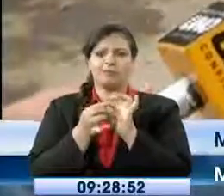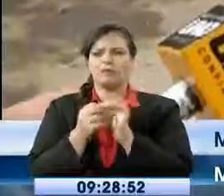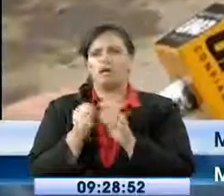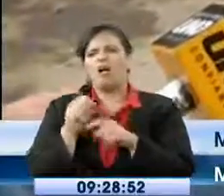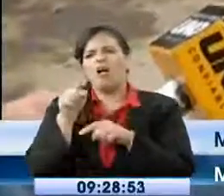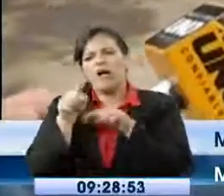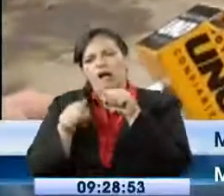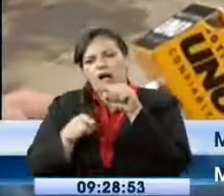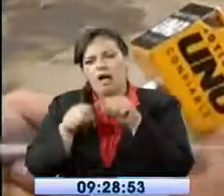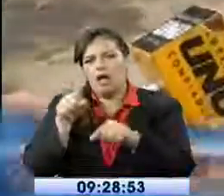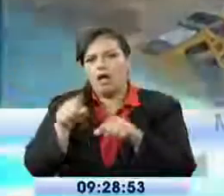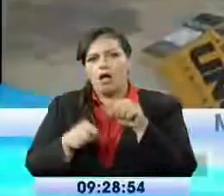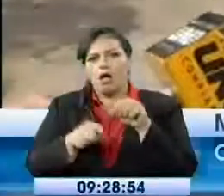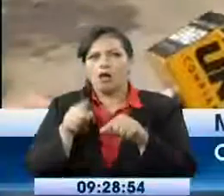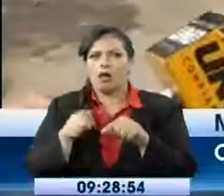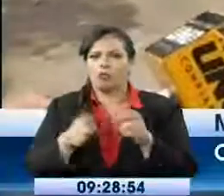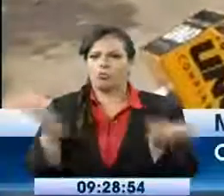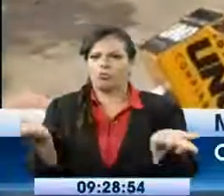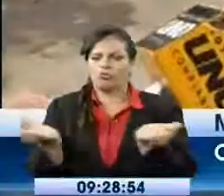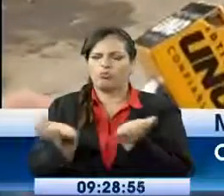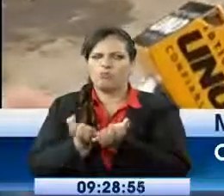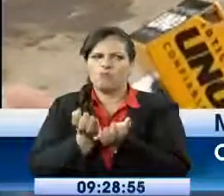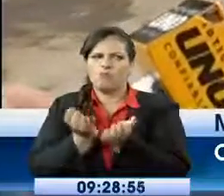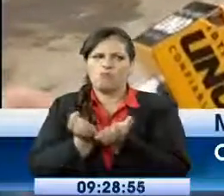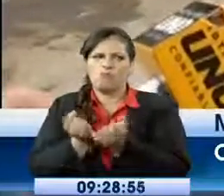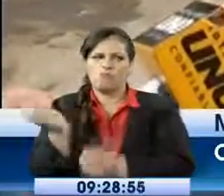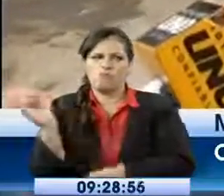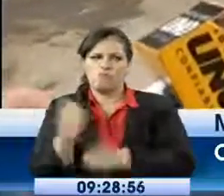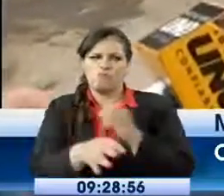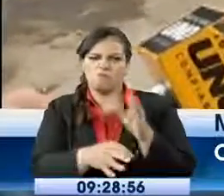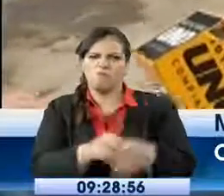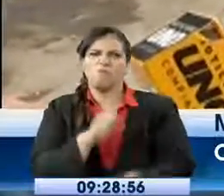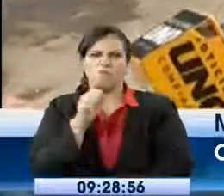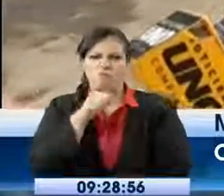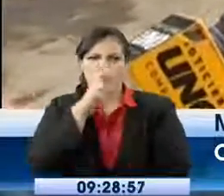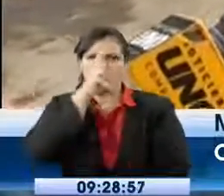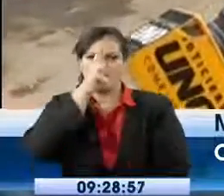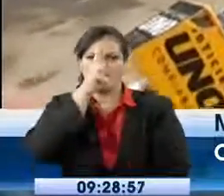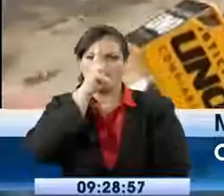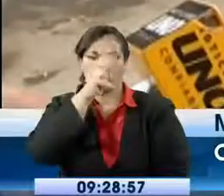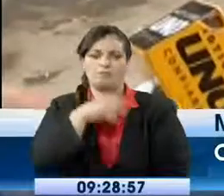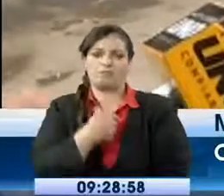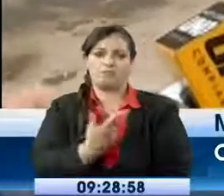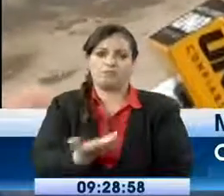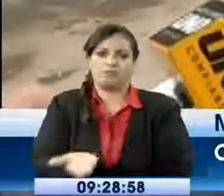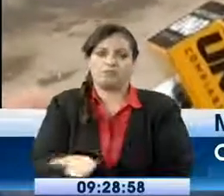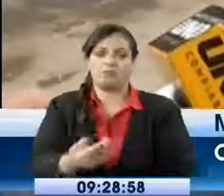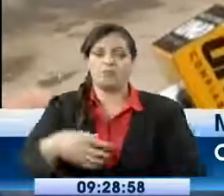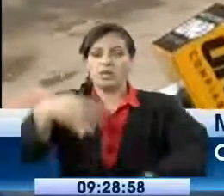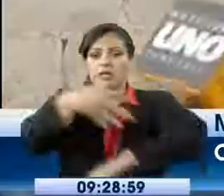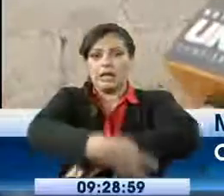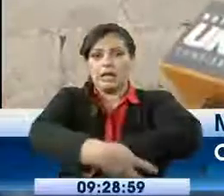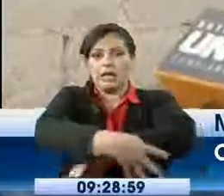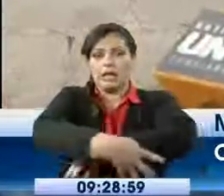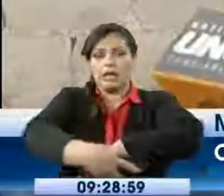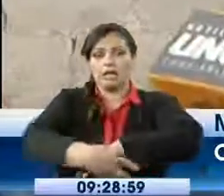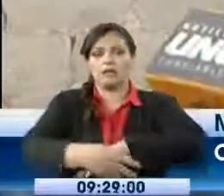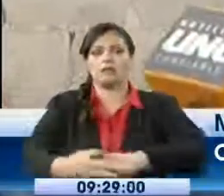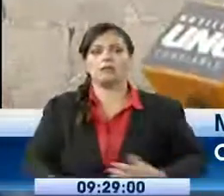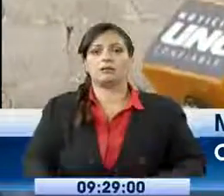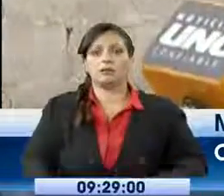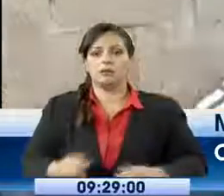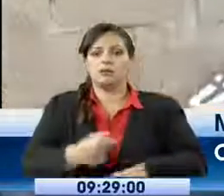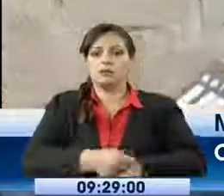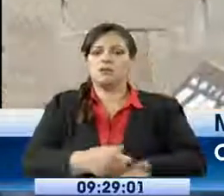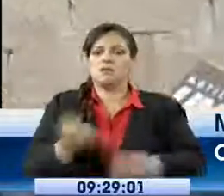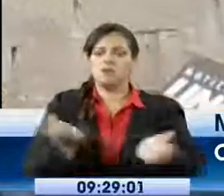veces hay otras personas que vienen, cogen y tiran la basura nomás ahí en eso, por eso es que a veces se tapa todo eso. Y fuera distinto el